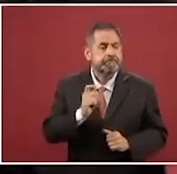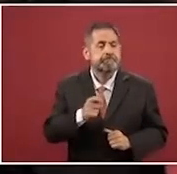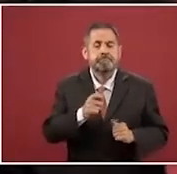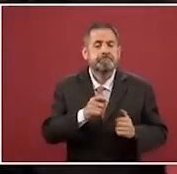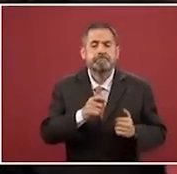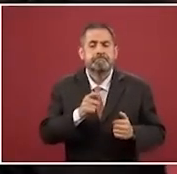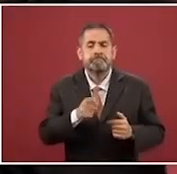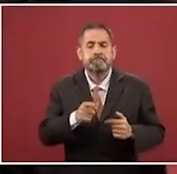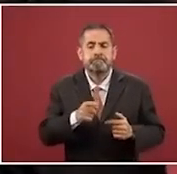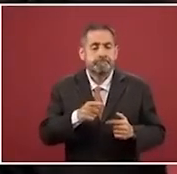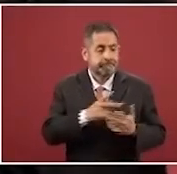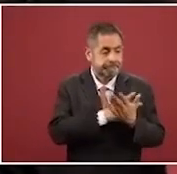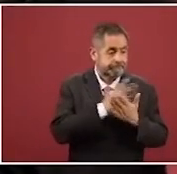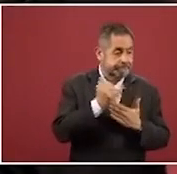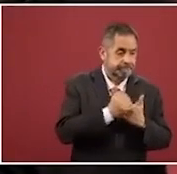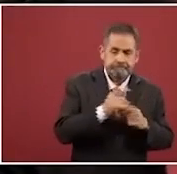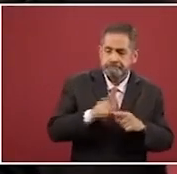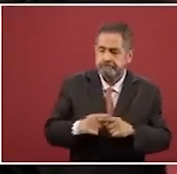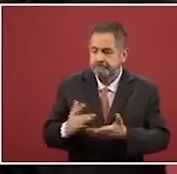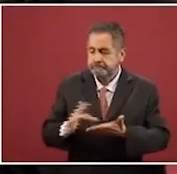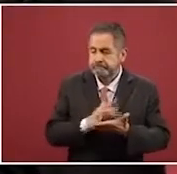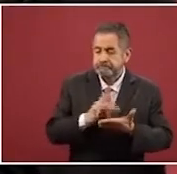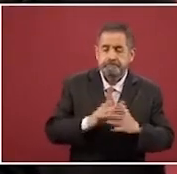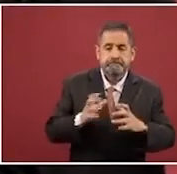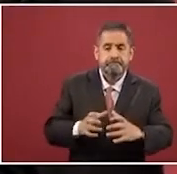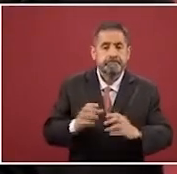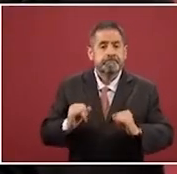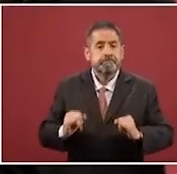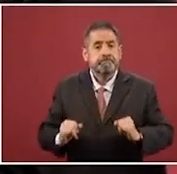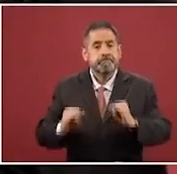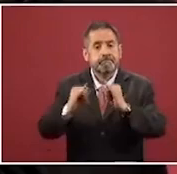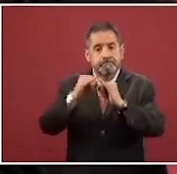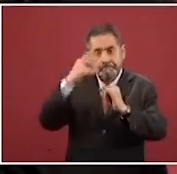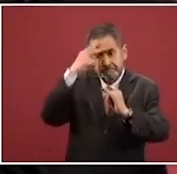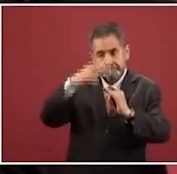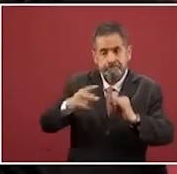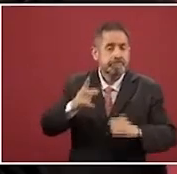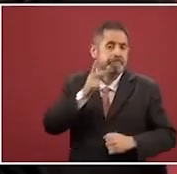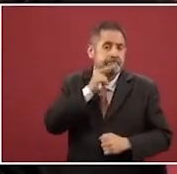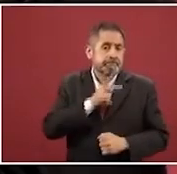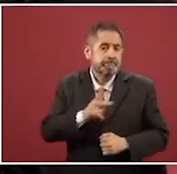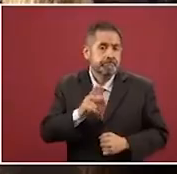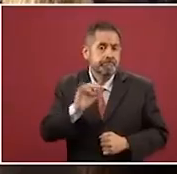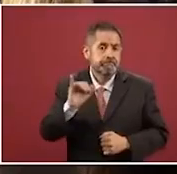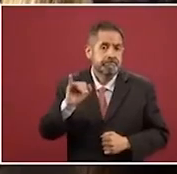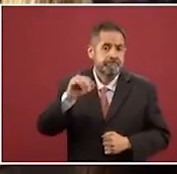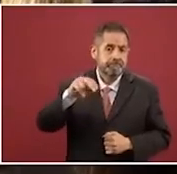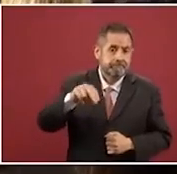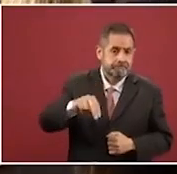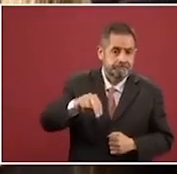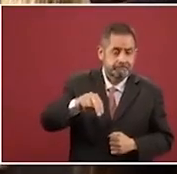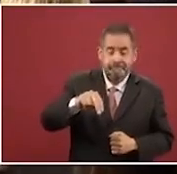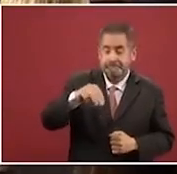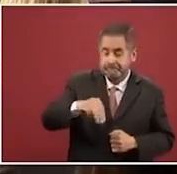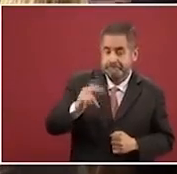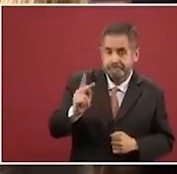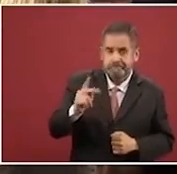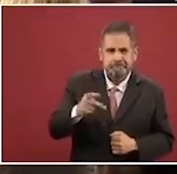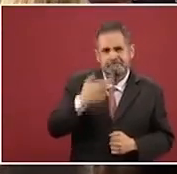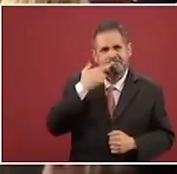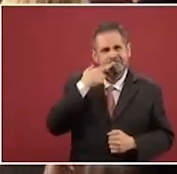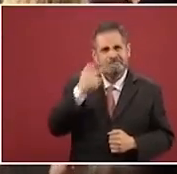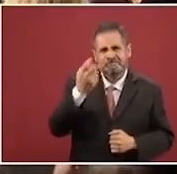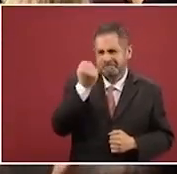apoyando el proyecto en el Instituto Mexicano del Petróleo, que son de los